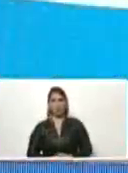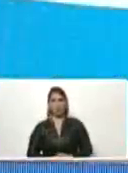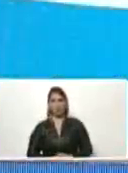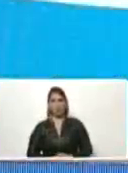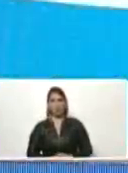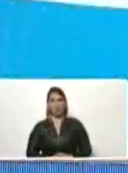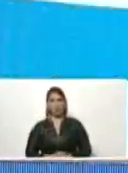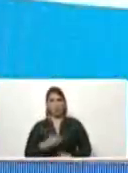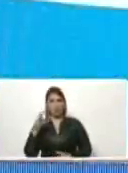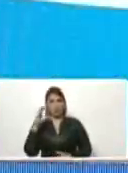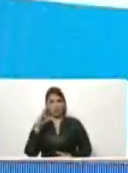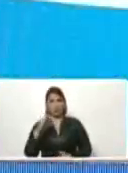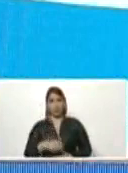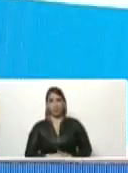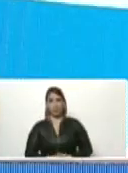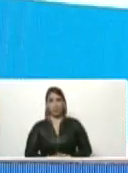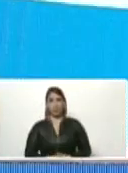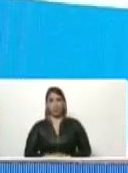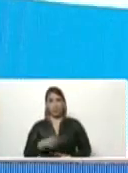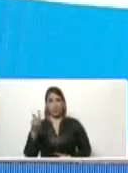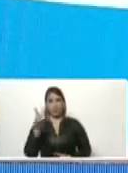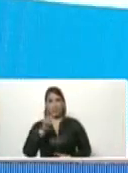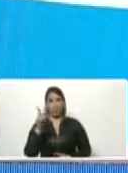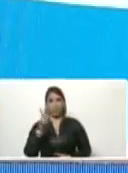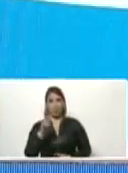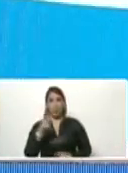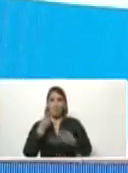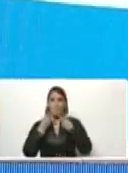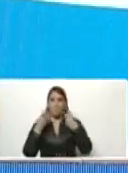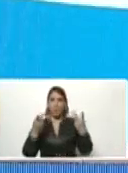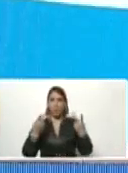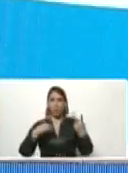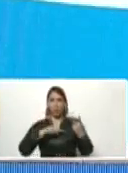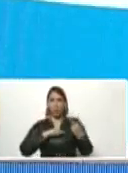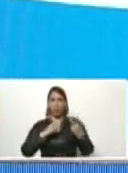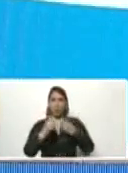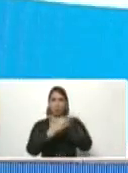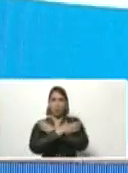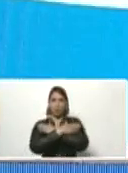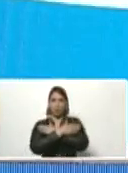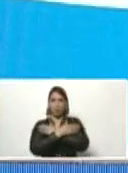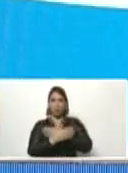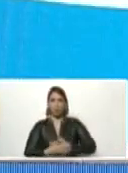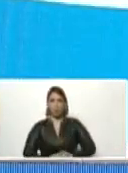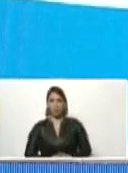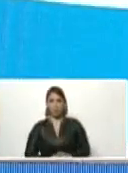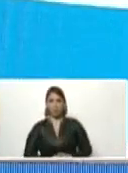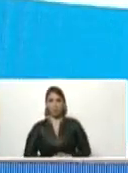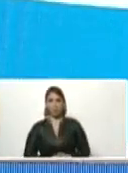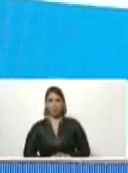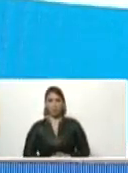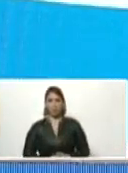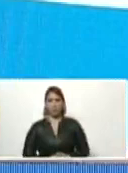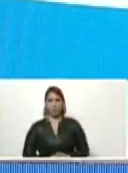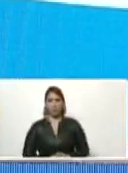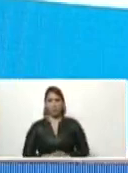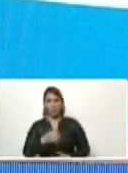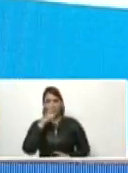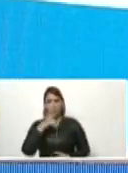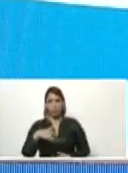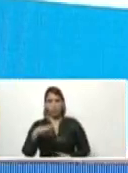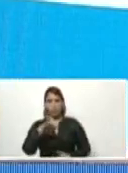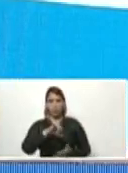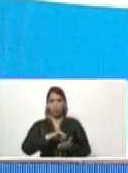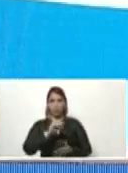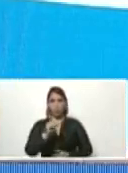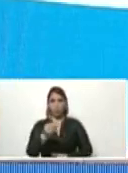Desde Caracas, Venezuela, le enviamos nuestro abrazo grande y fraterno al pueblo de Quito,